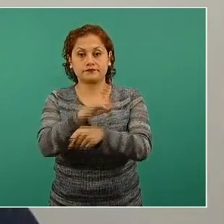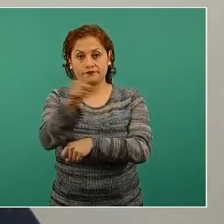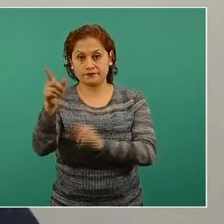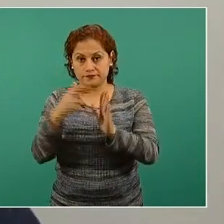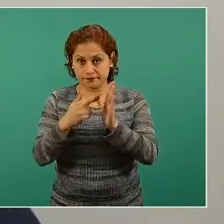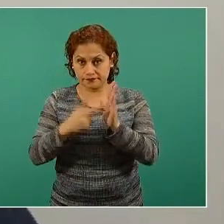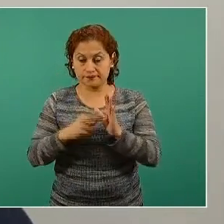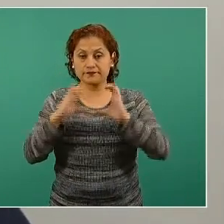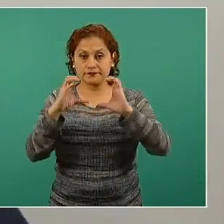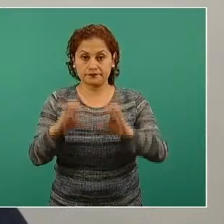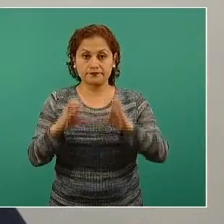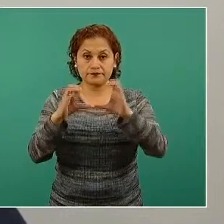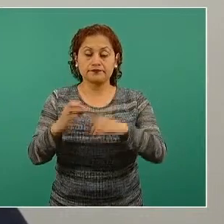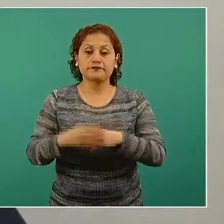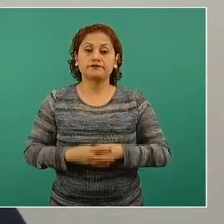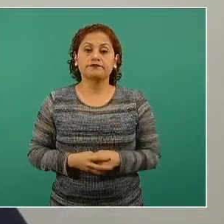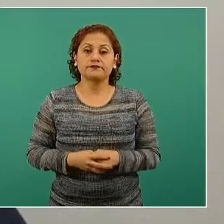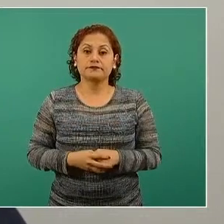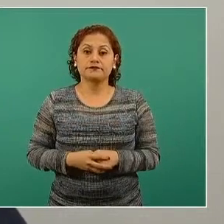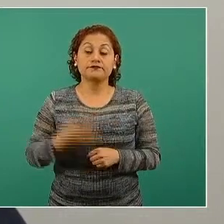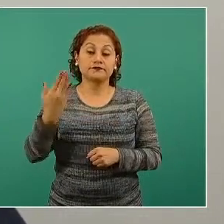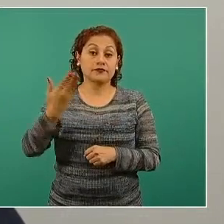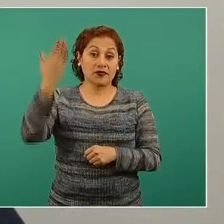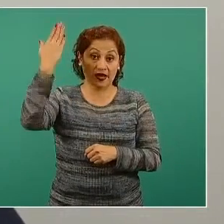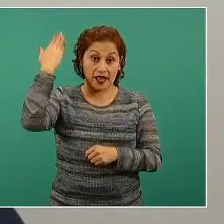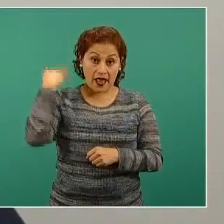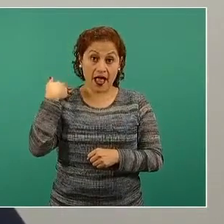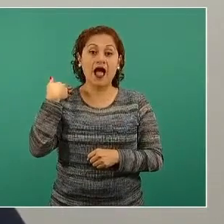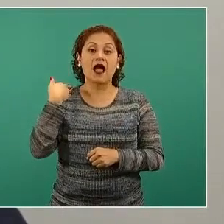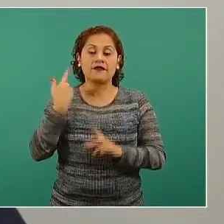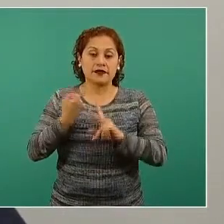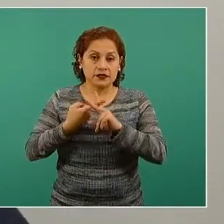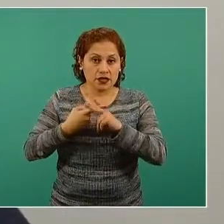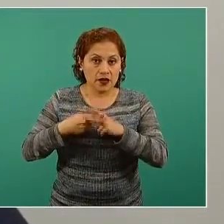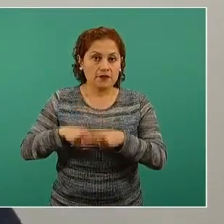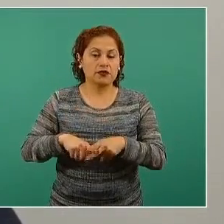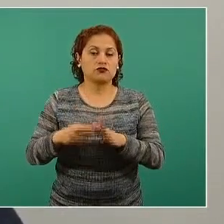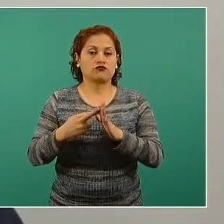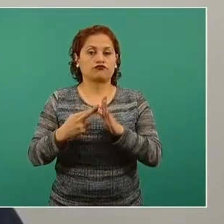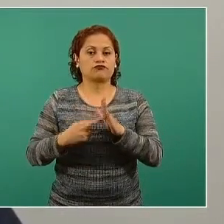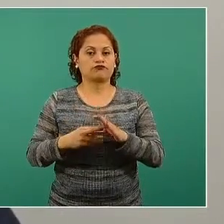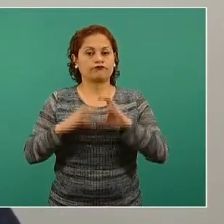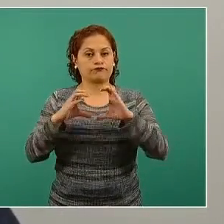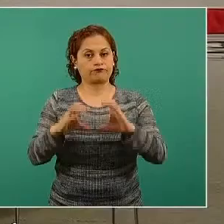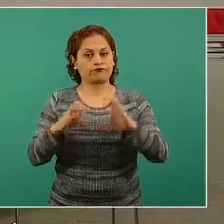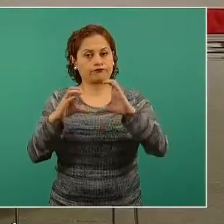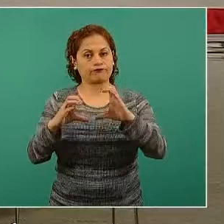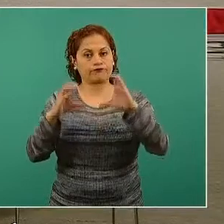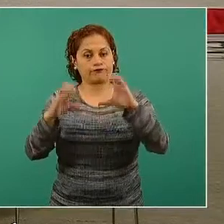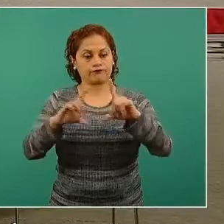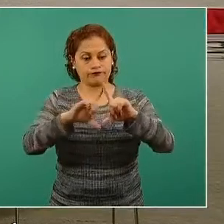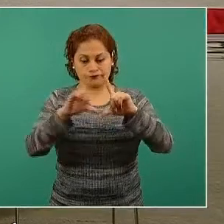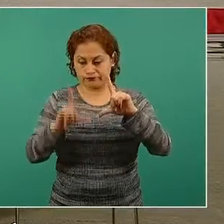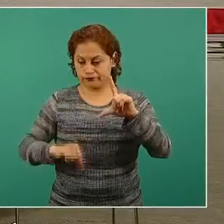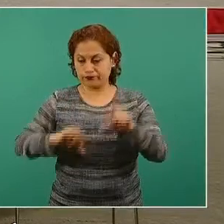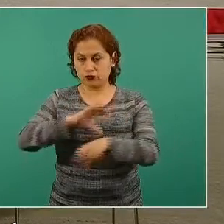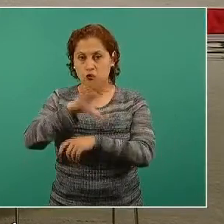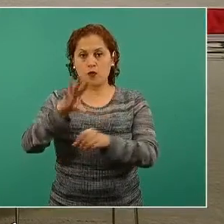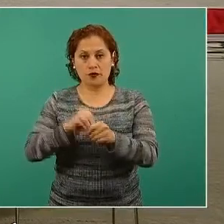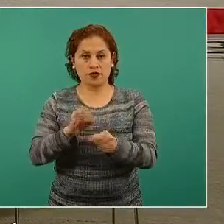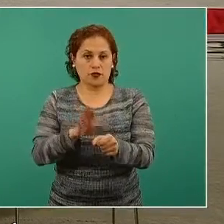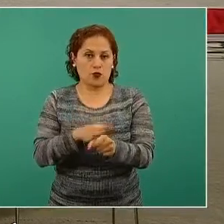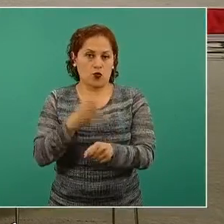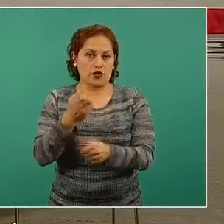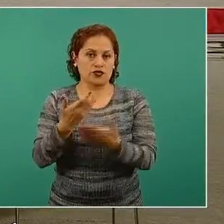llegara la vacuna se están poniendo en práctica y se están implementando en todo el territorio nacional. Entonces, en la medida